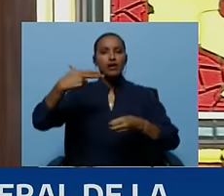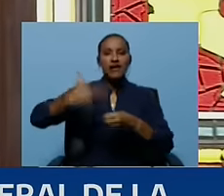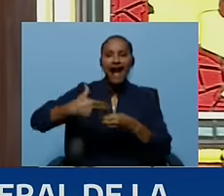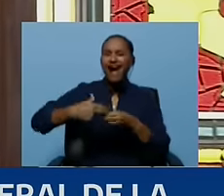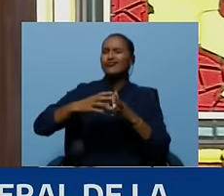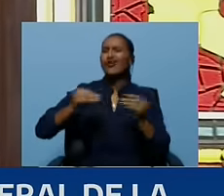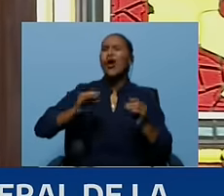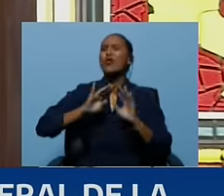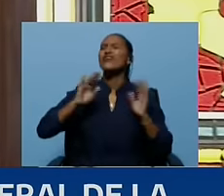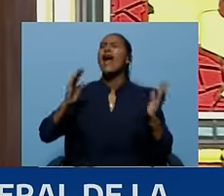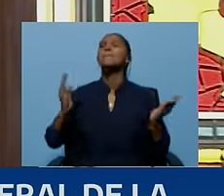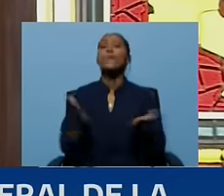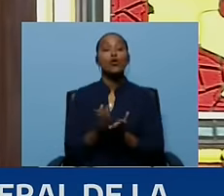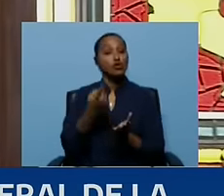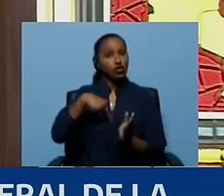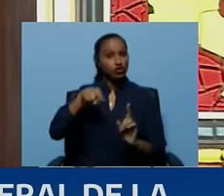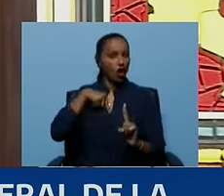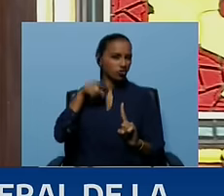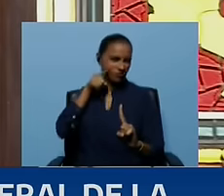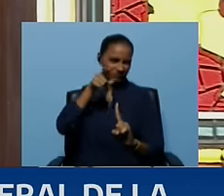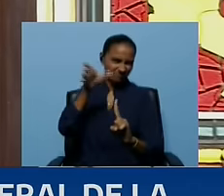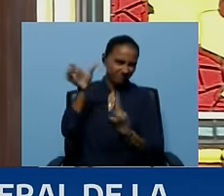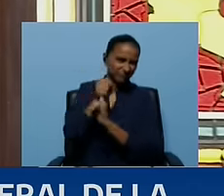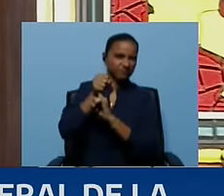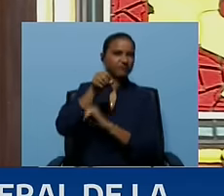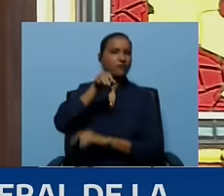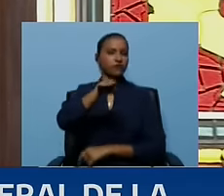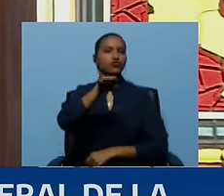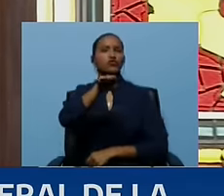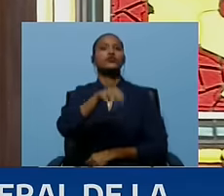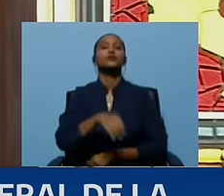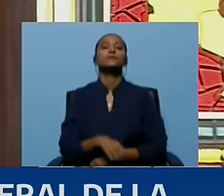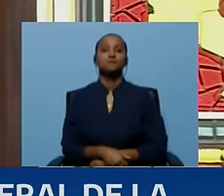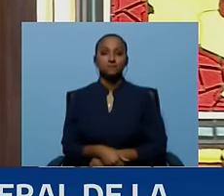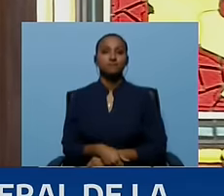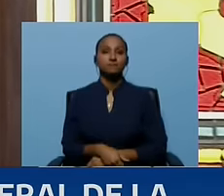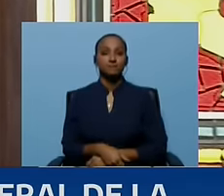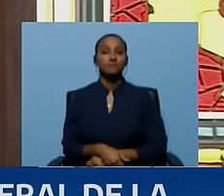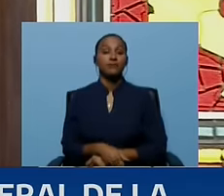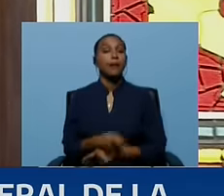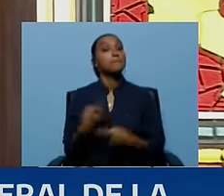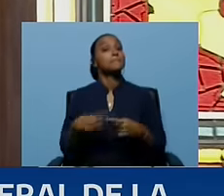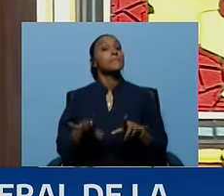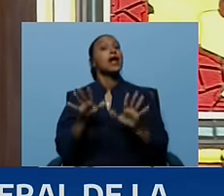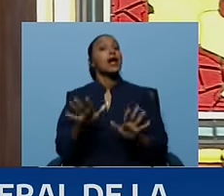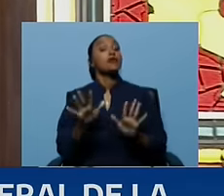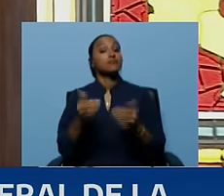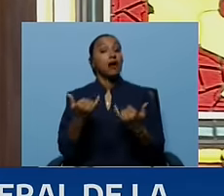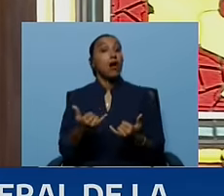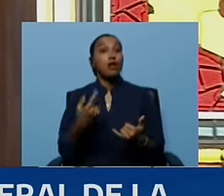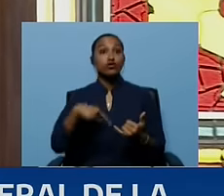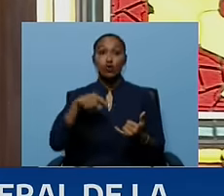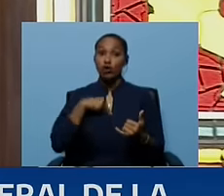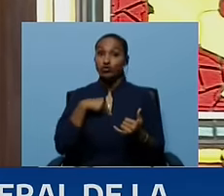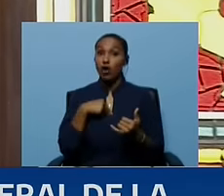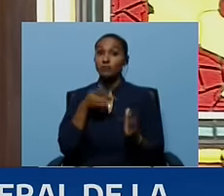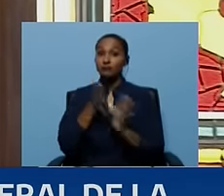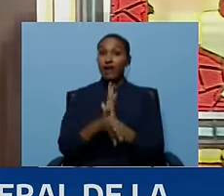mundo. Para allá vamos. Pero mientras tanto, a producir, mira, la